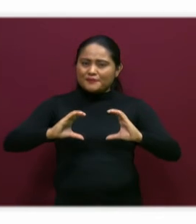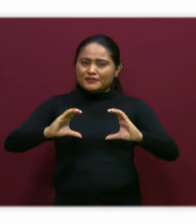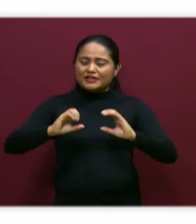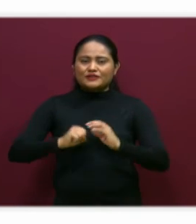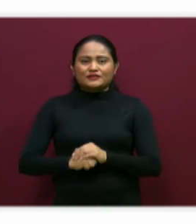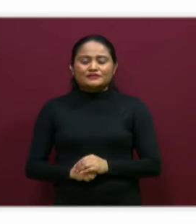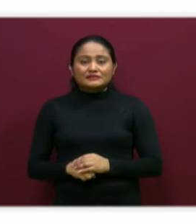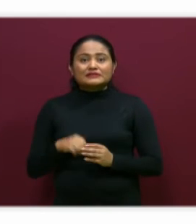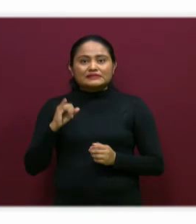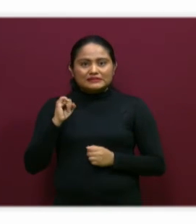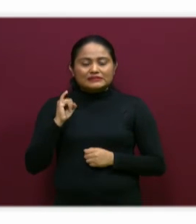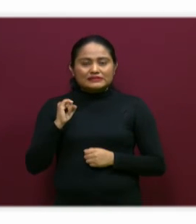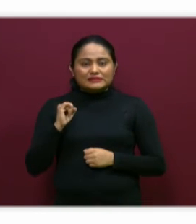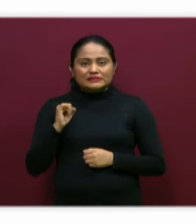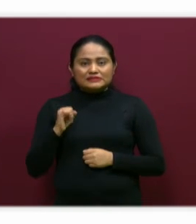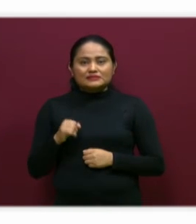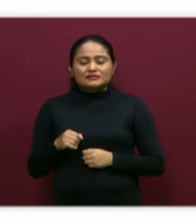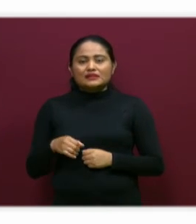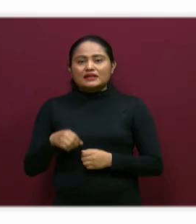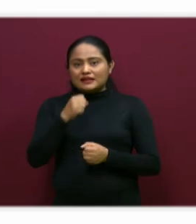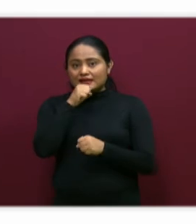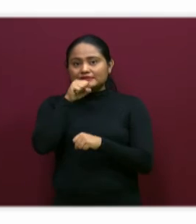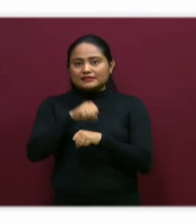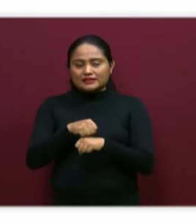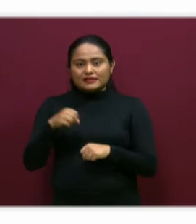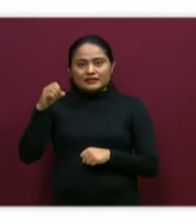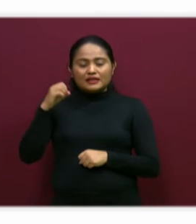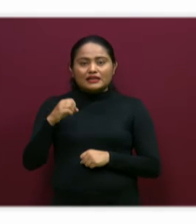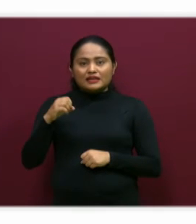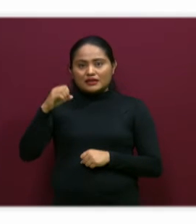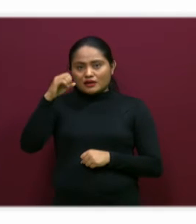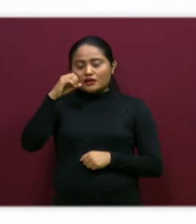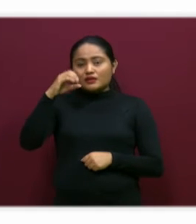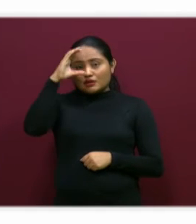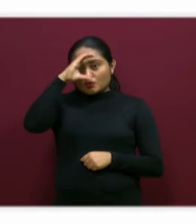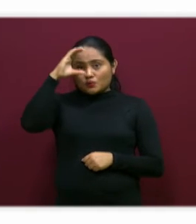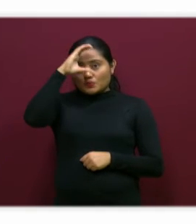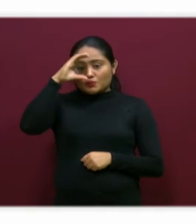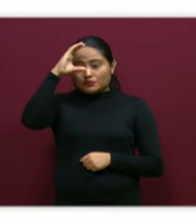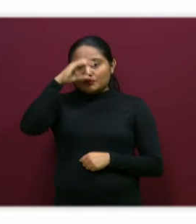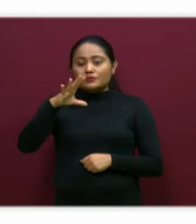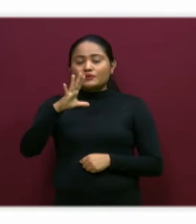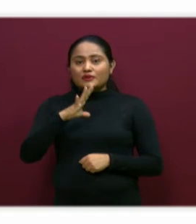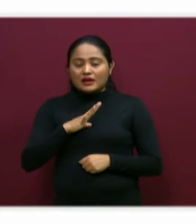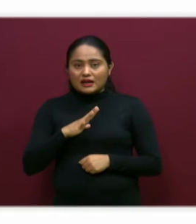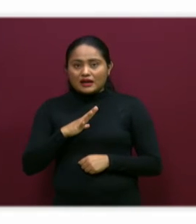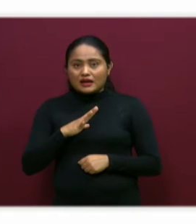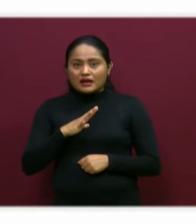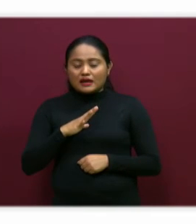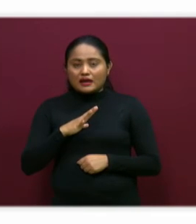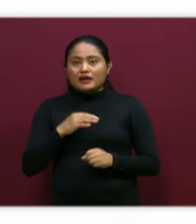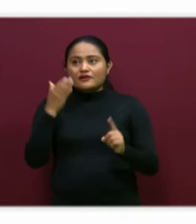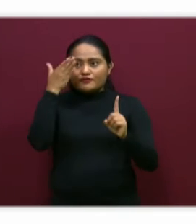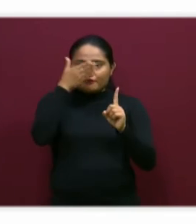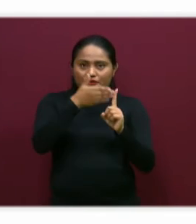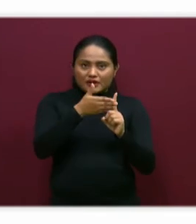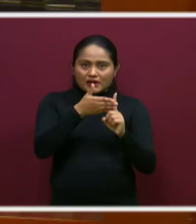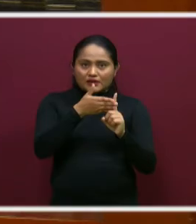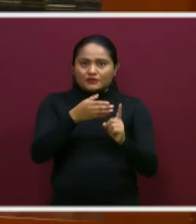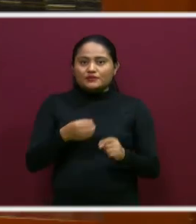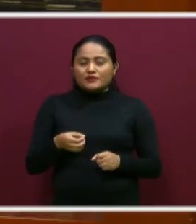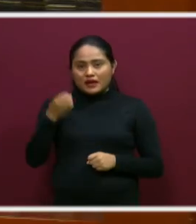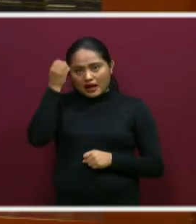justamente la secreta de cultura hay uno que es especializado para directores de coros escolares y es enfocado a